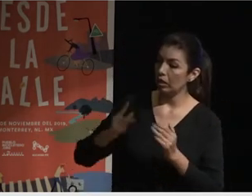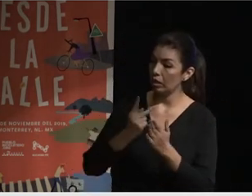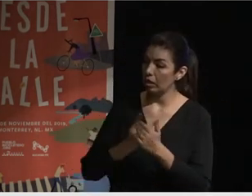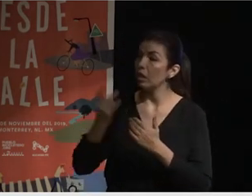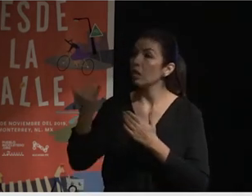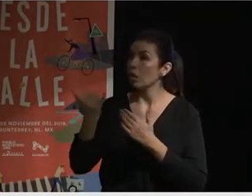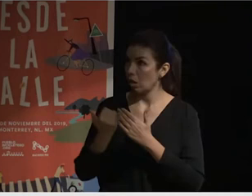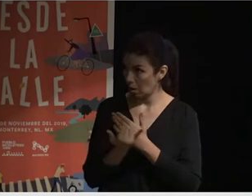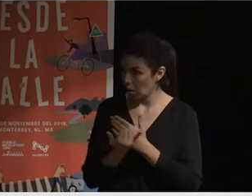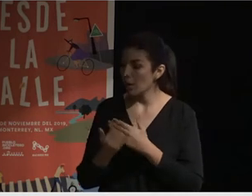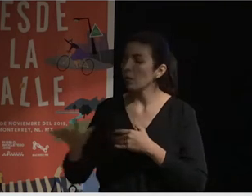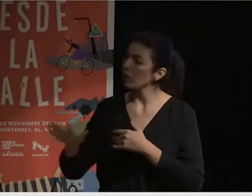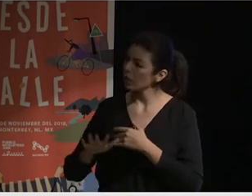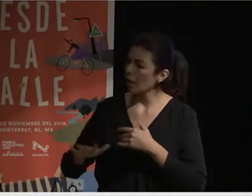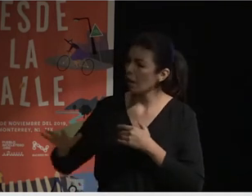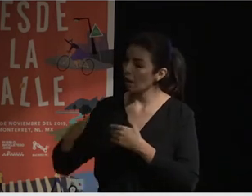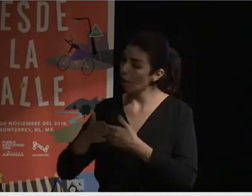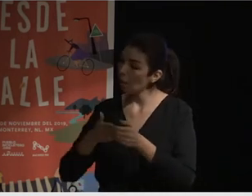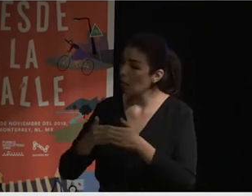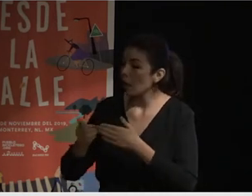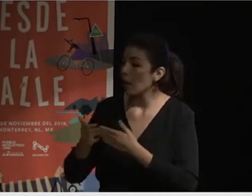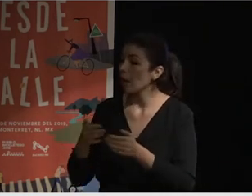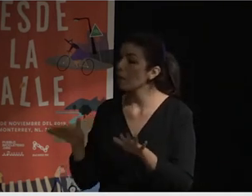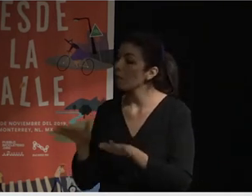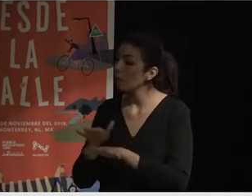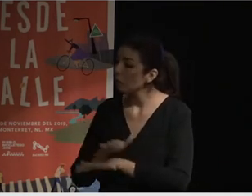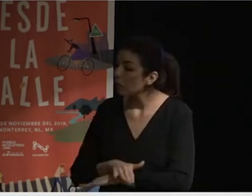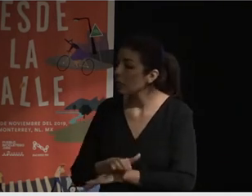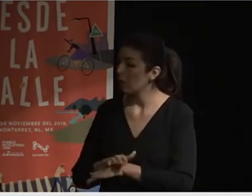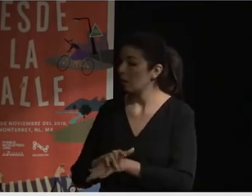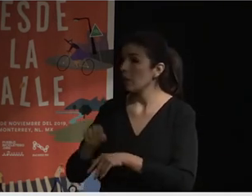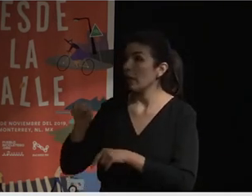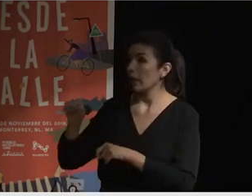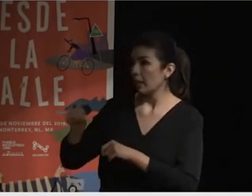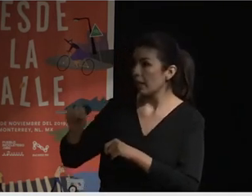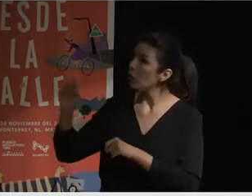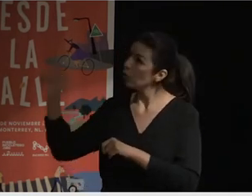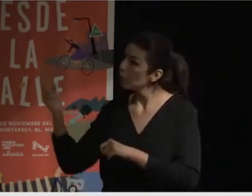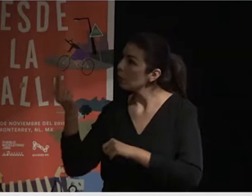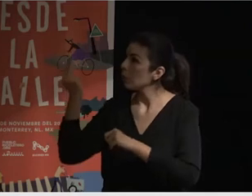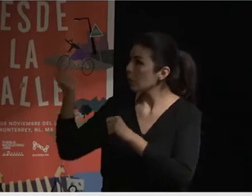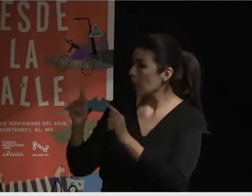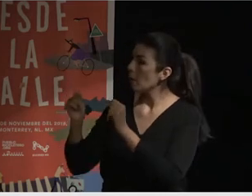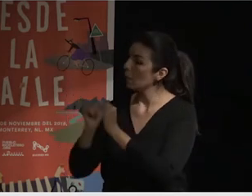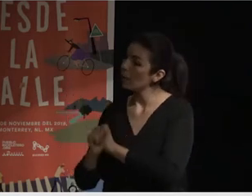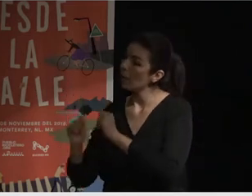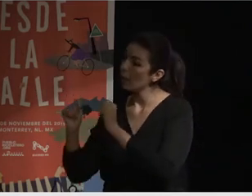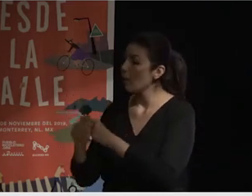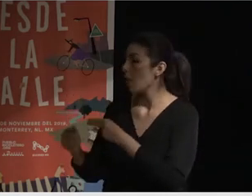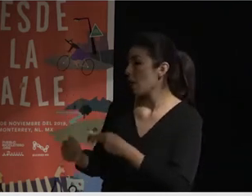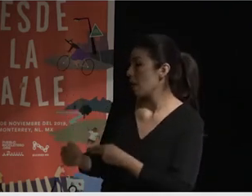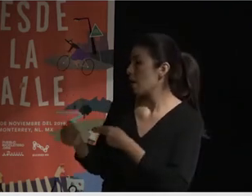bien padre. Y los vecinos, ¿qué onda, no? Y la gente que tiene ahí viviendo